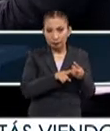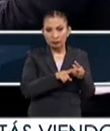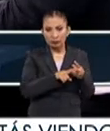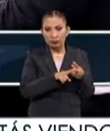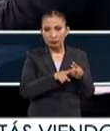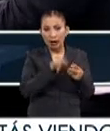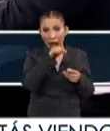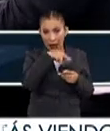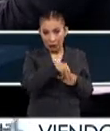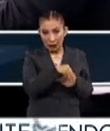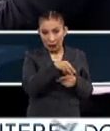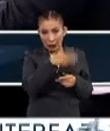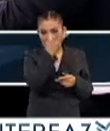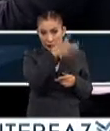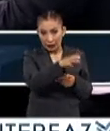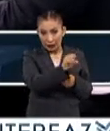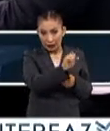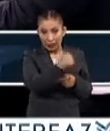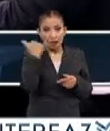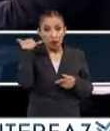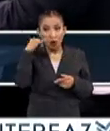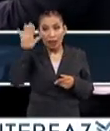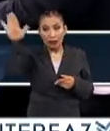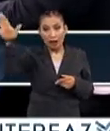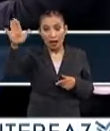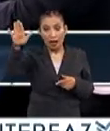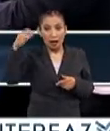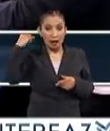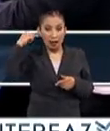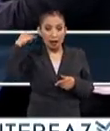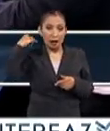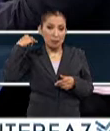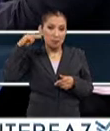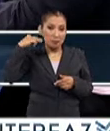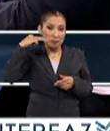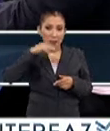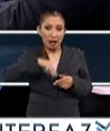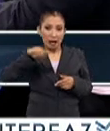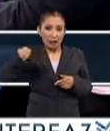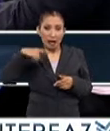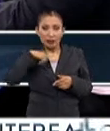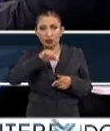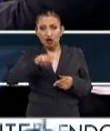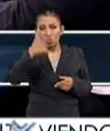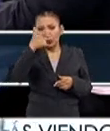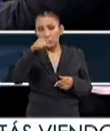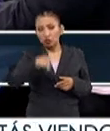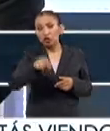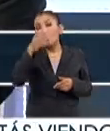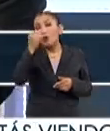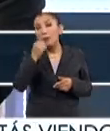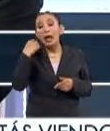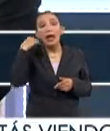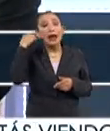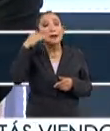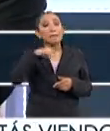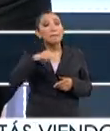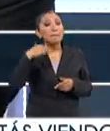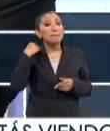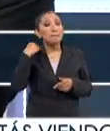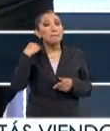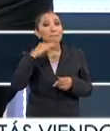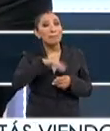Ahorita siguen AM en 1060. Sí, y en Yucatán, en Mérida. En el 107.9 de Mérida, y tenemos una